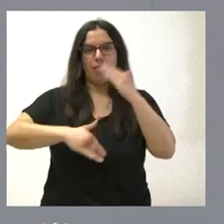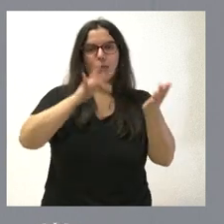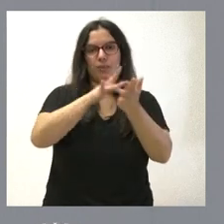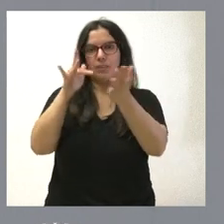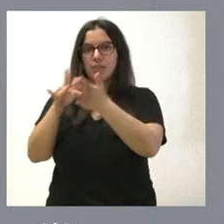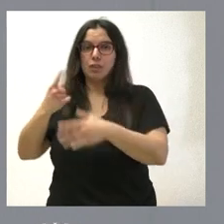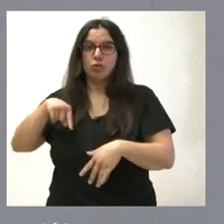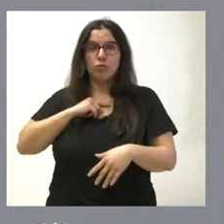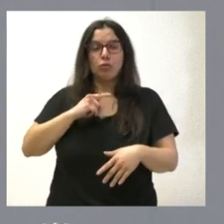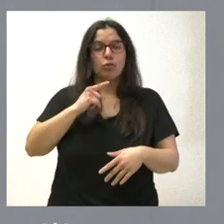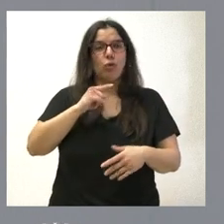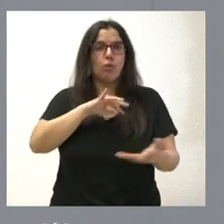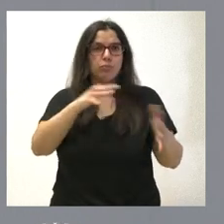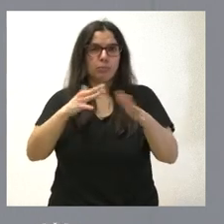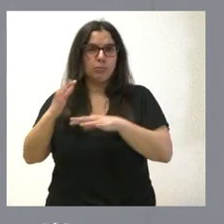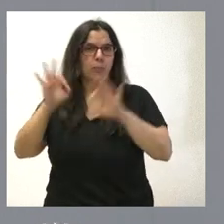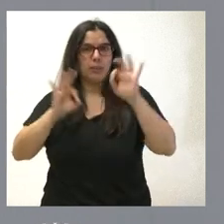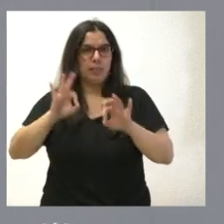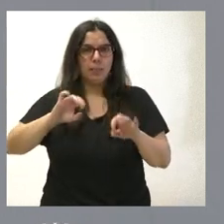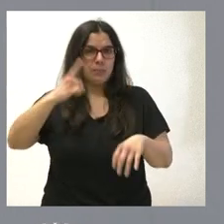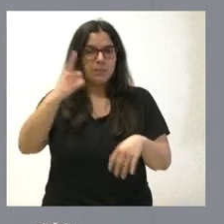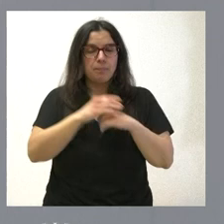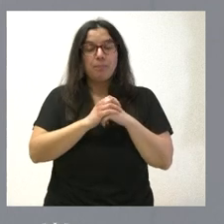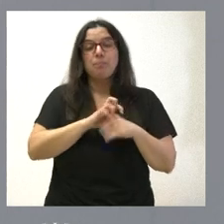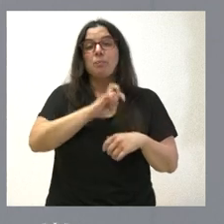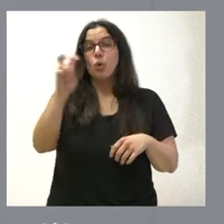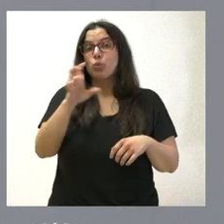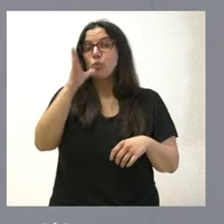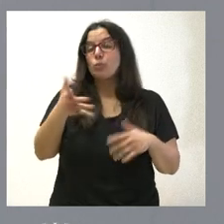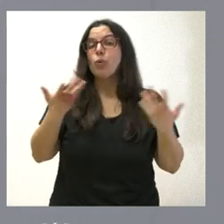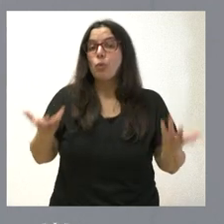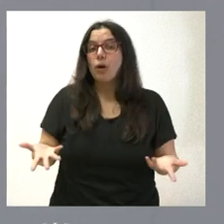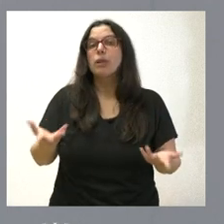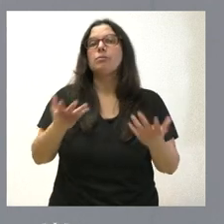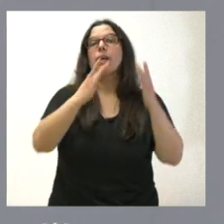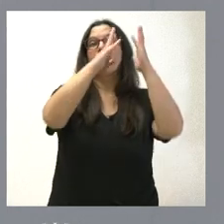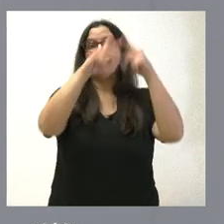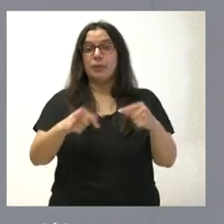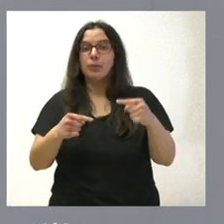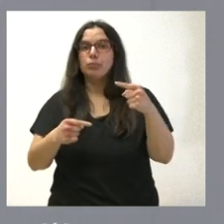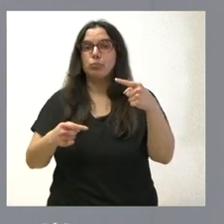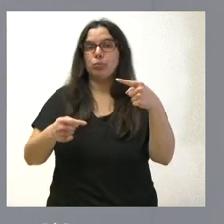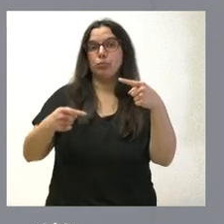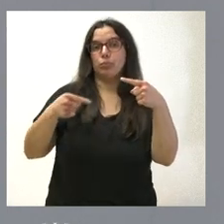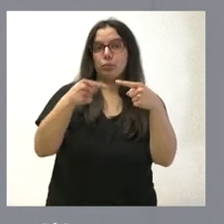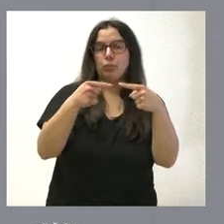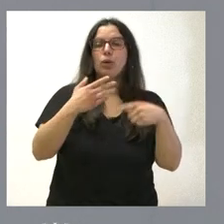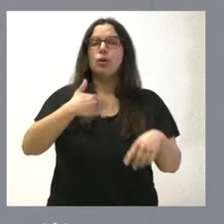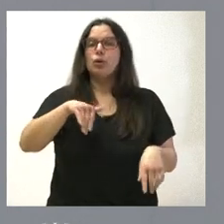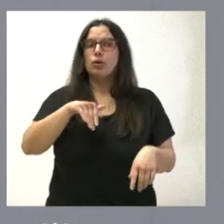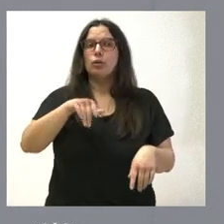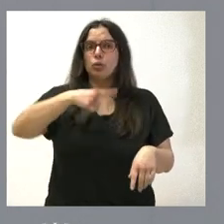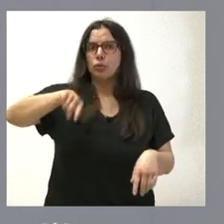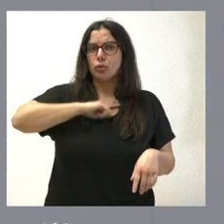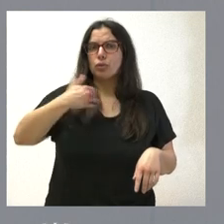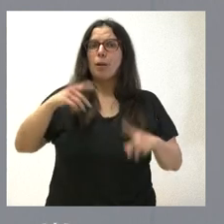comunidades con mayor porcentaje de ejecución otro motivo es la progresiva reducción del déficit hemos reducido la previsión de